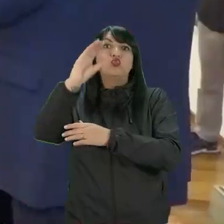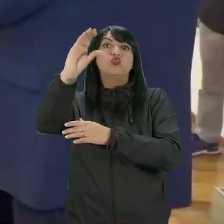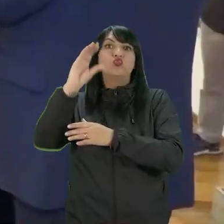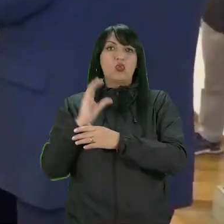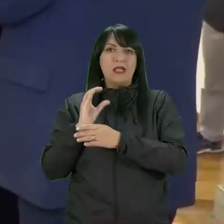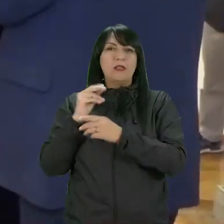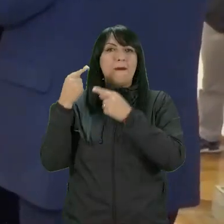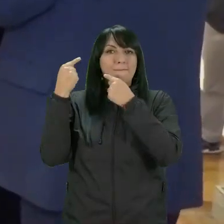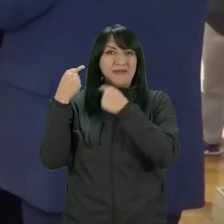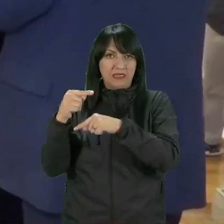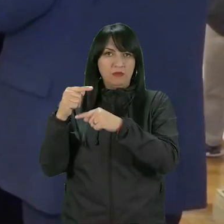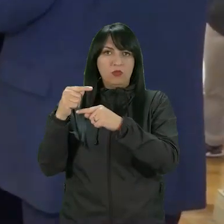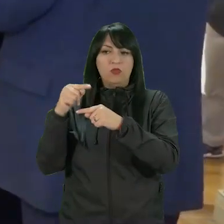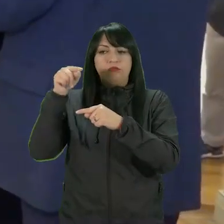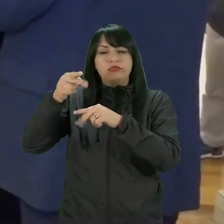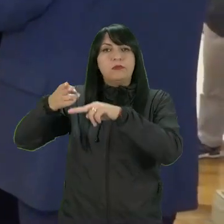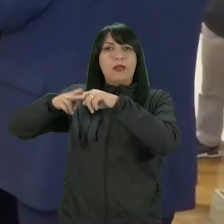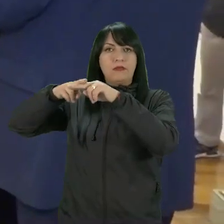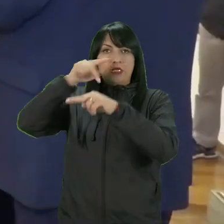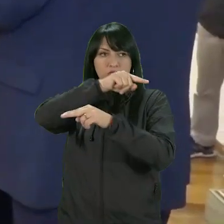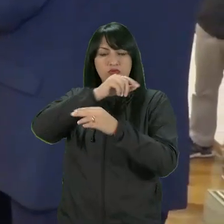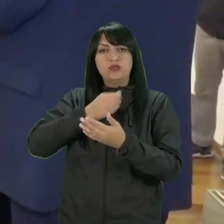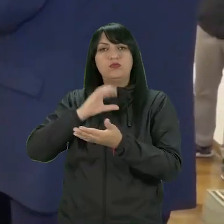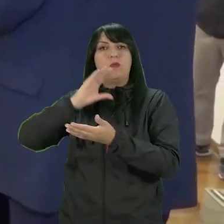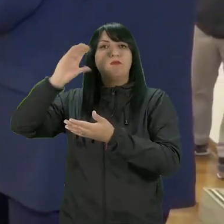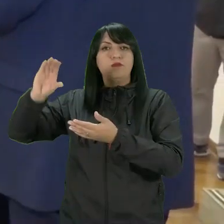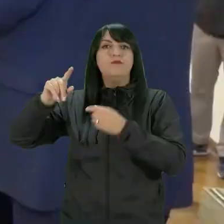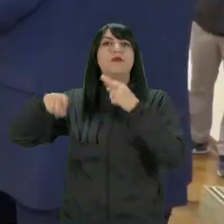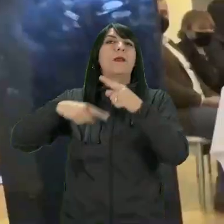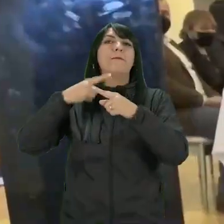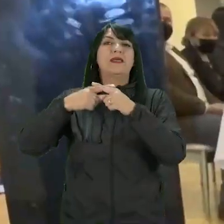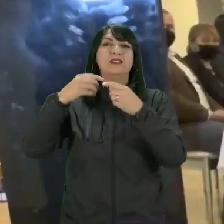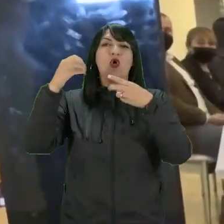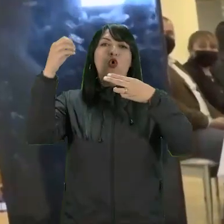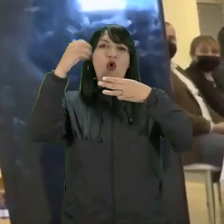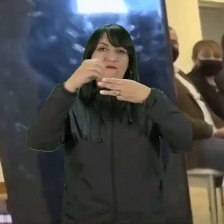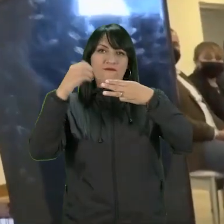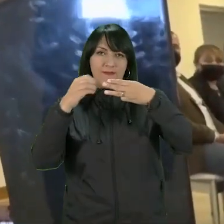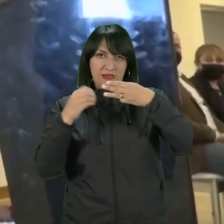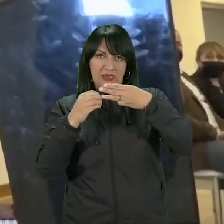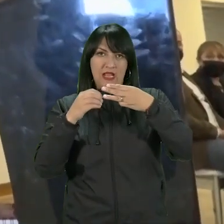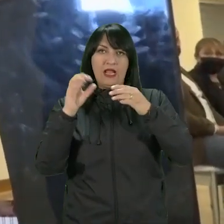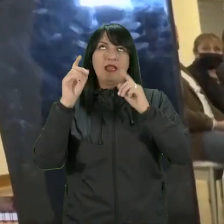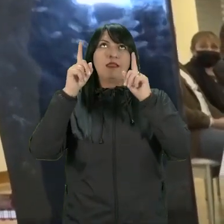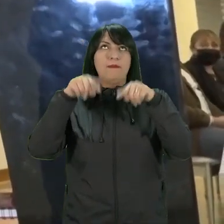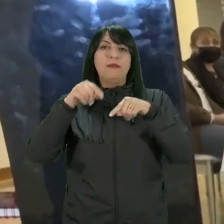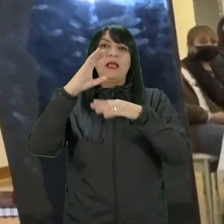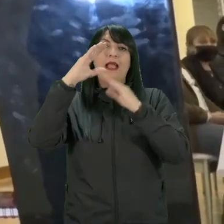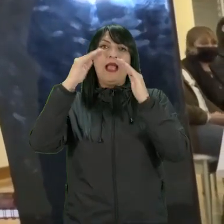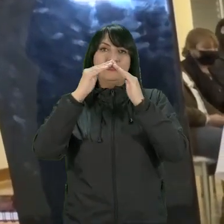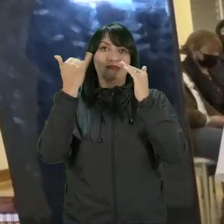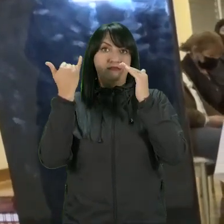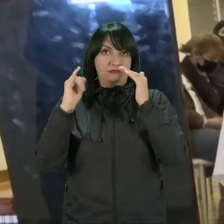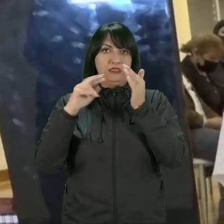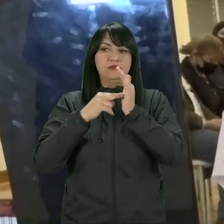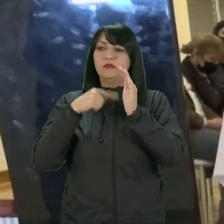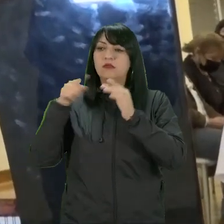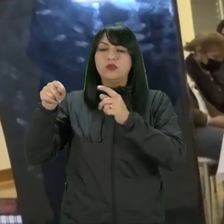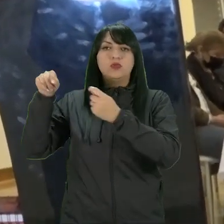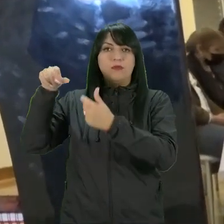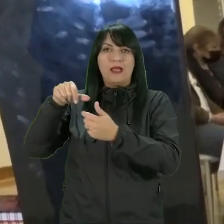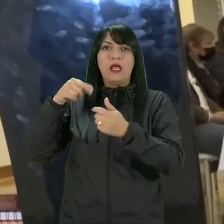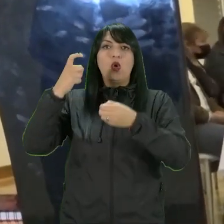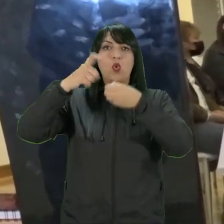salarios mínimos los requisitos son los mismos que tiene la caja de compensación familiar con familiar y mi casa ya